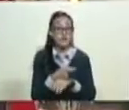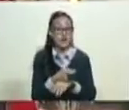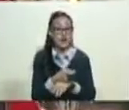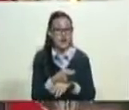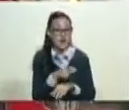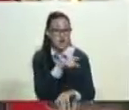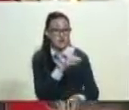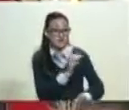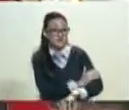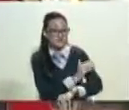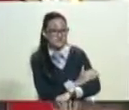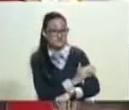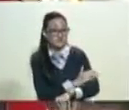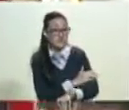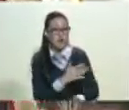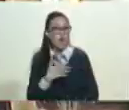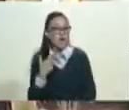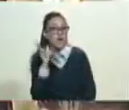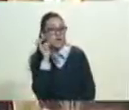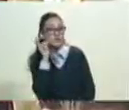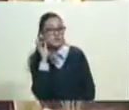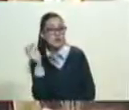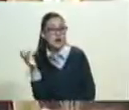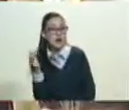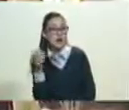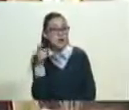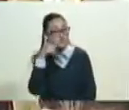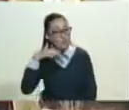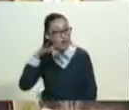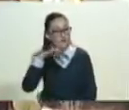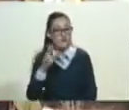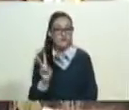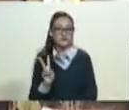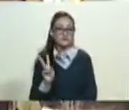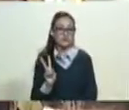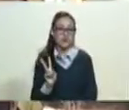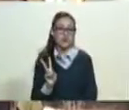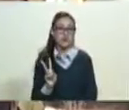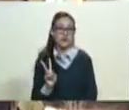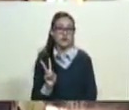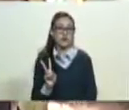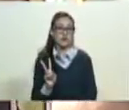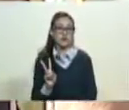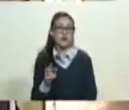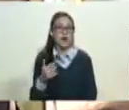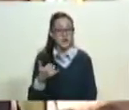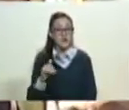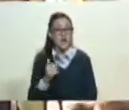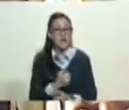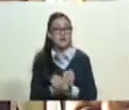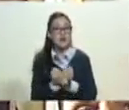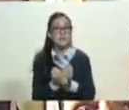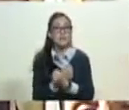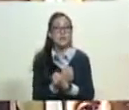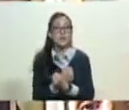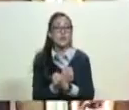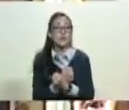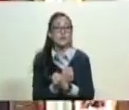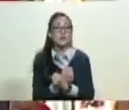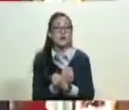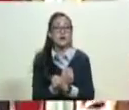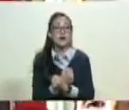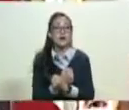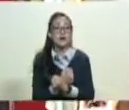que se resisten a escuchar al pueblo de Venezuela. Aquí no hay crisis humanitaria, aquí hay amor. Lo que hay es una